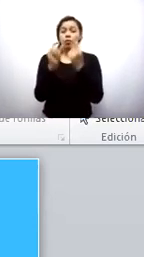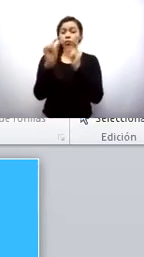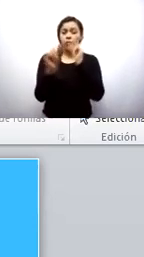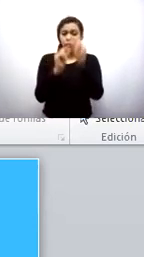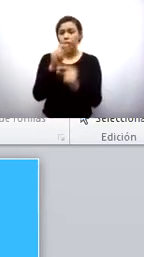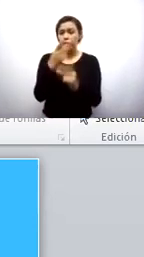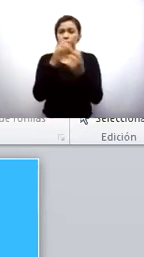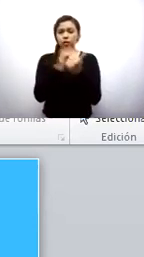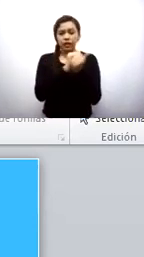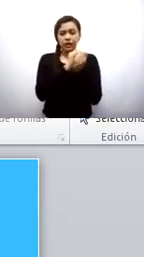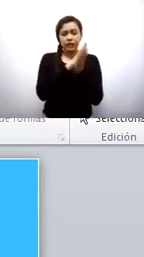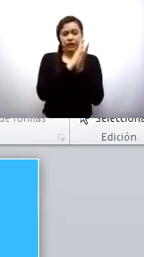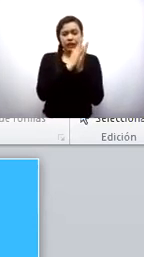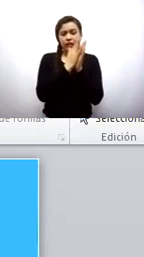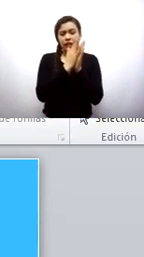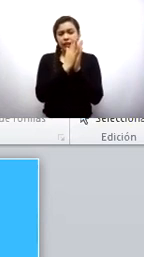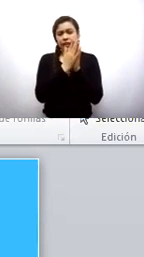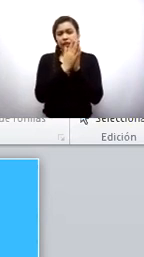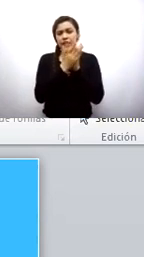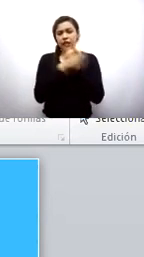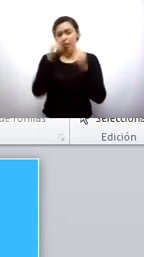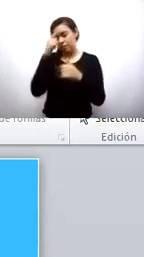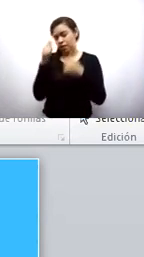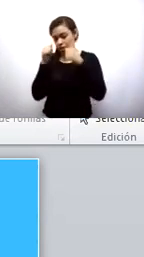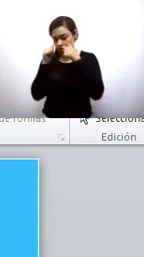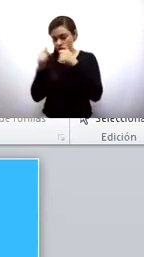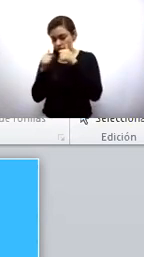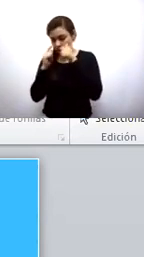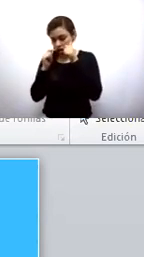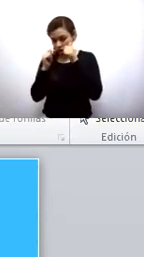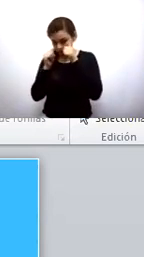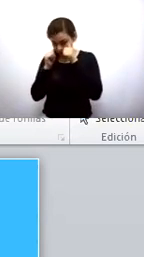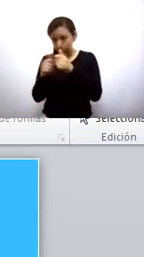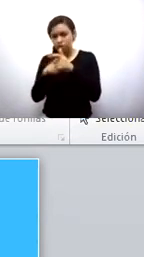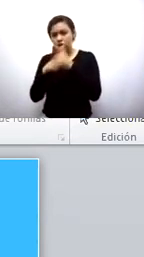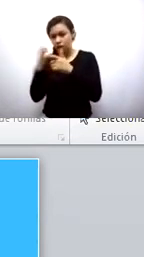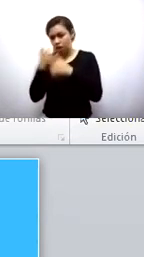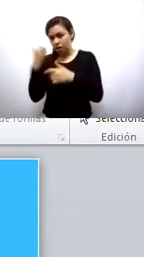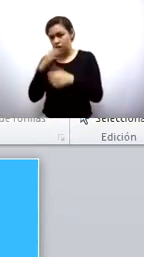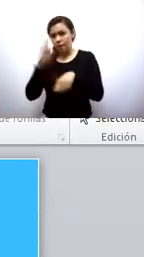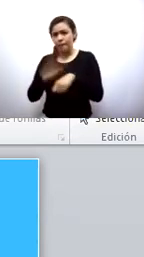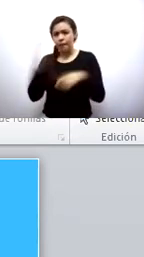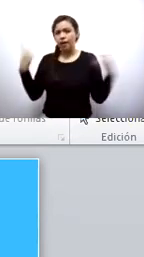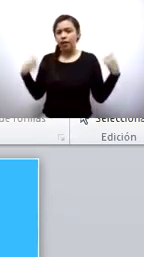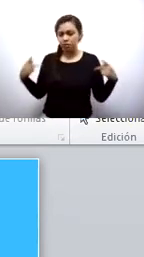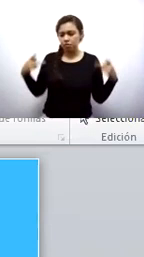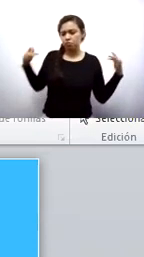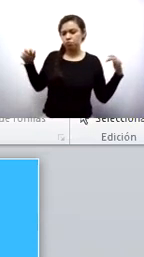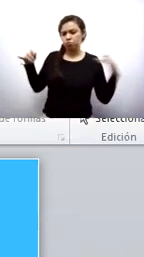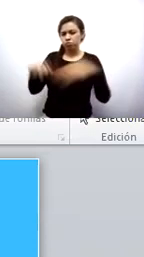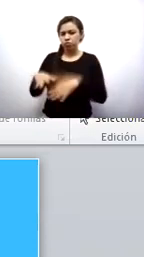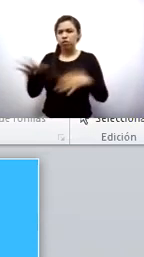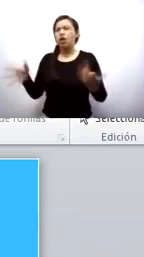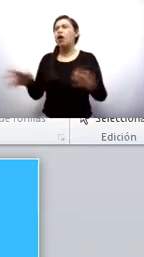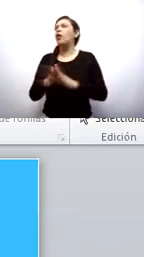cada vez pues el seguimiento a los alumnos fuera un poco más pues más presencial y más cotidiano mediante, o sea, por